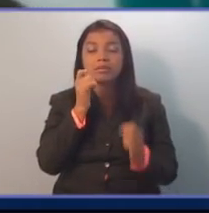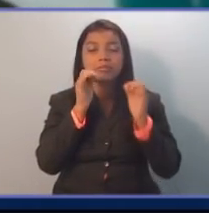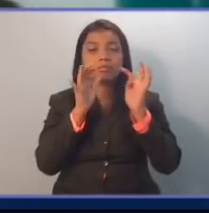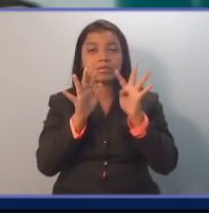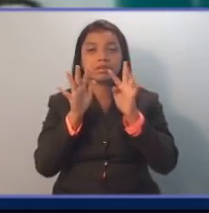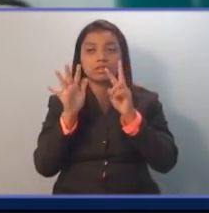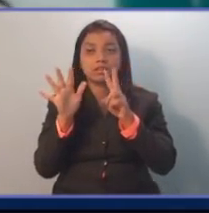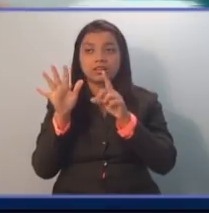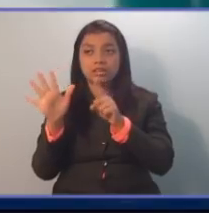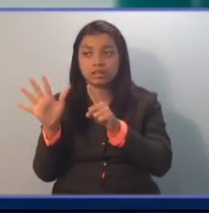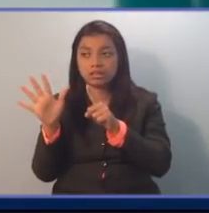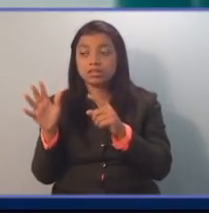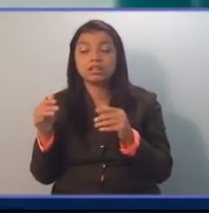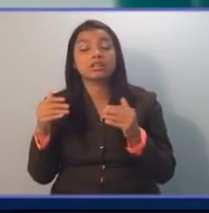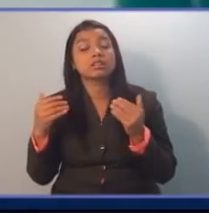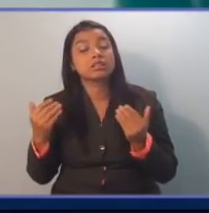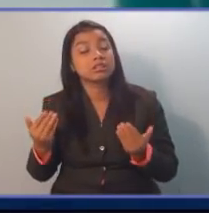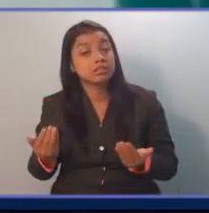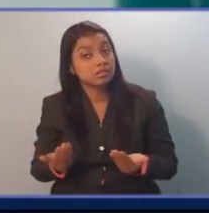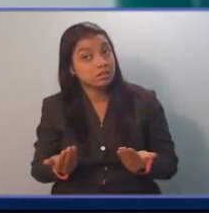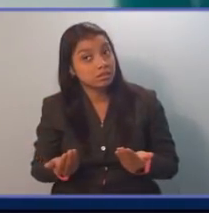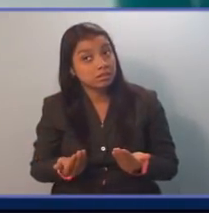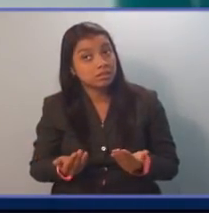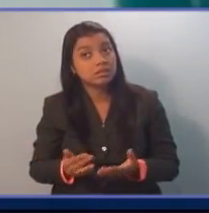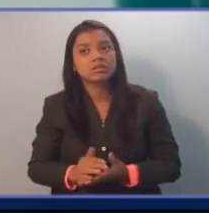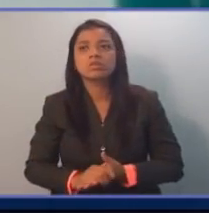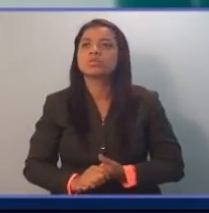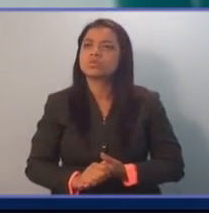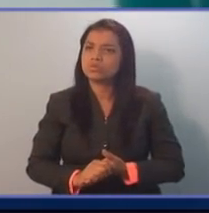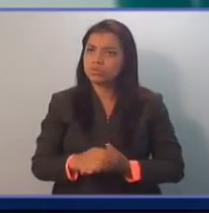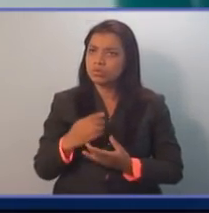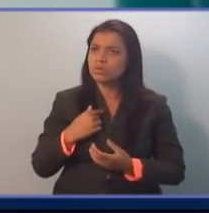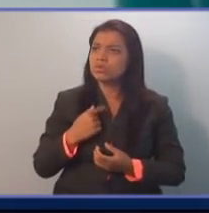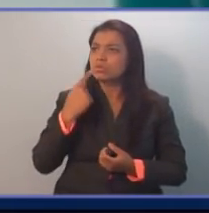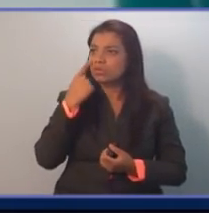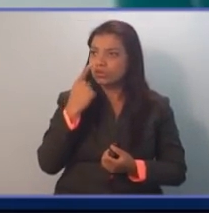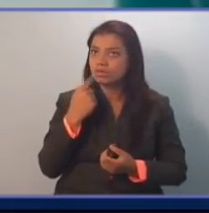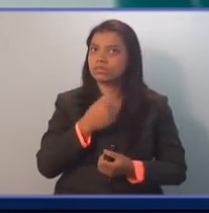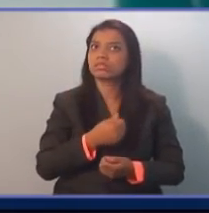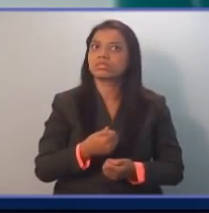1976, por lo tanto he visto cómo ha crecido.